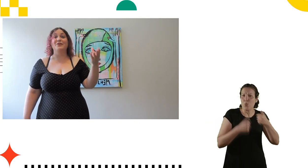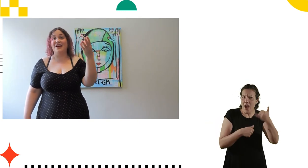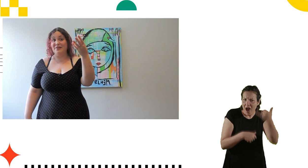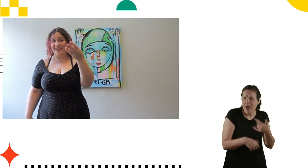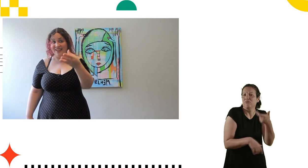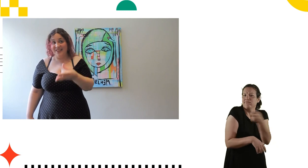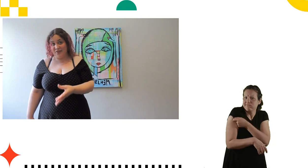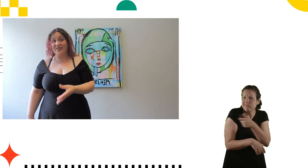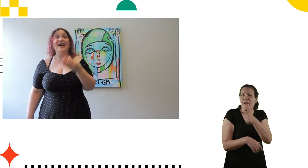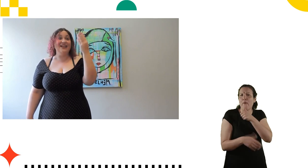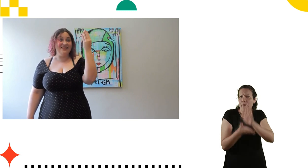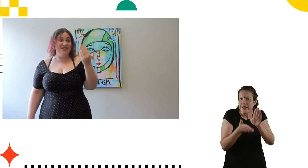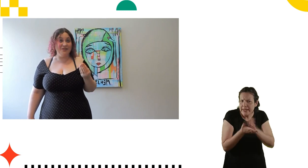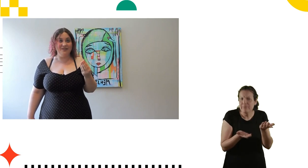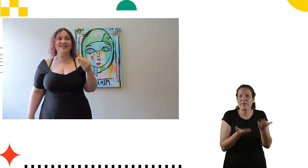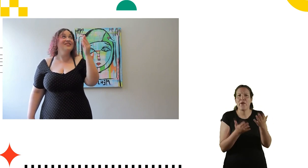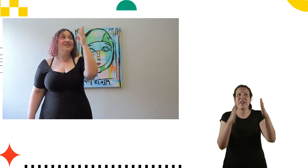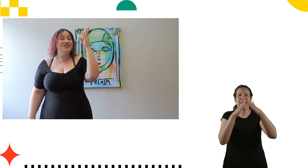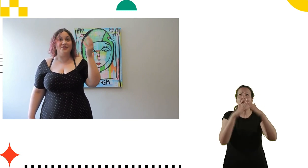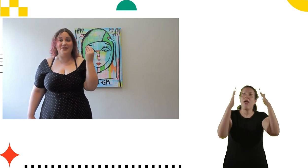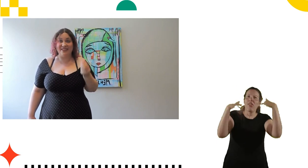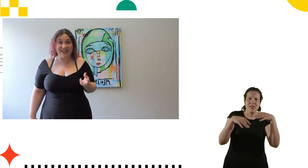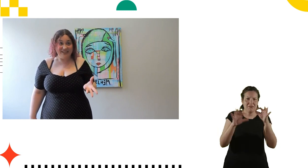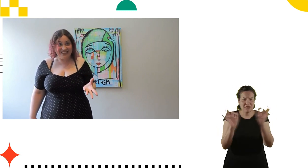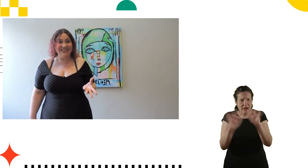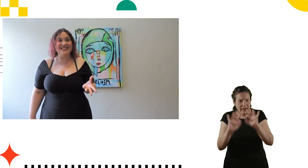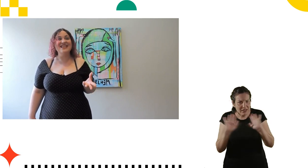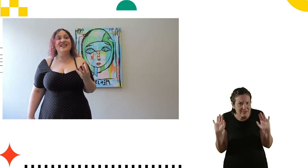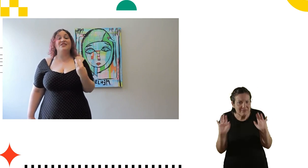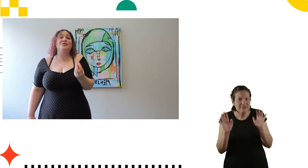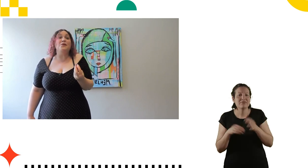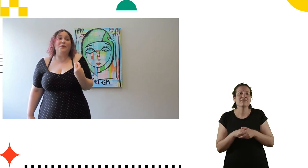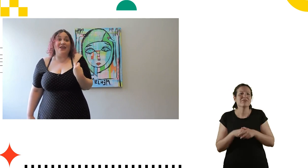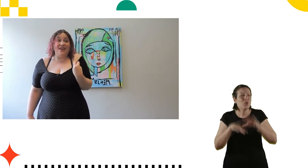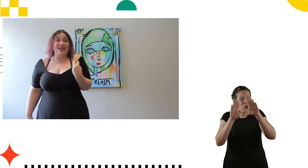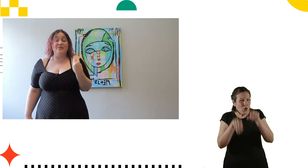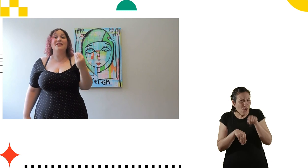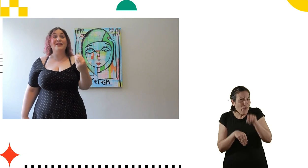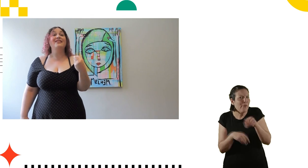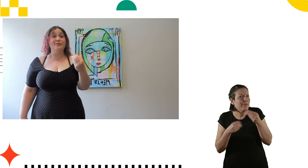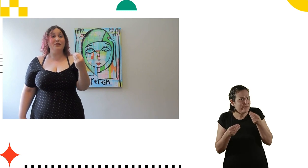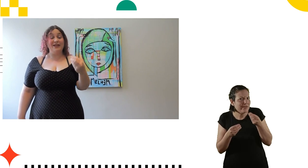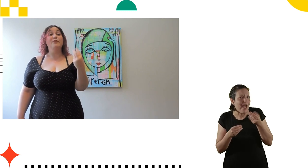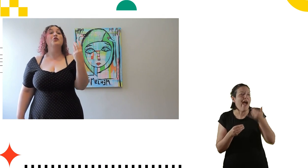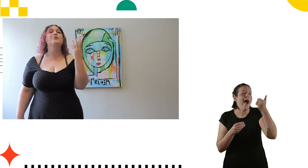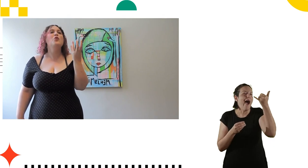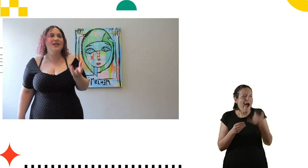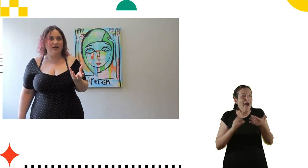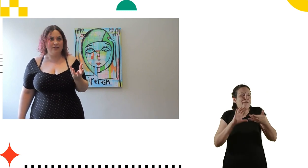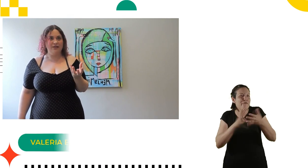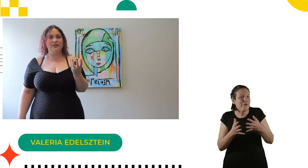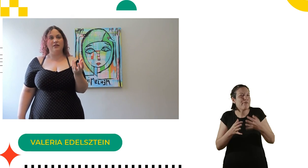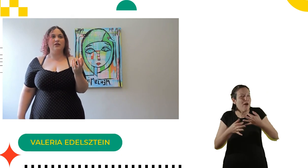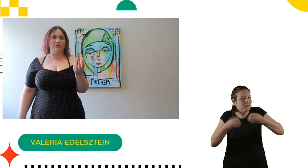tomamos agua potable, no se cae el cielo sobre los techos sobre nuestras cabezas. Y todo eso es porque, evidentemente, tenemos una manera muy